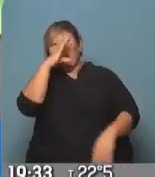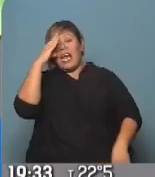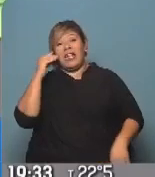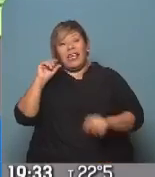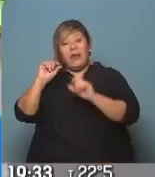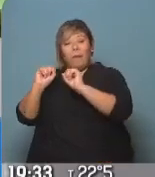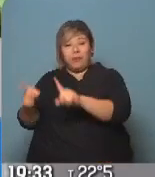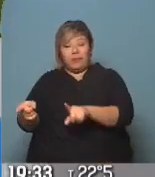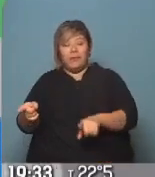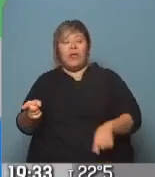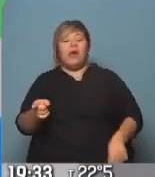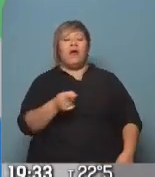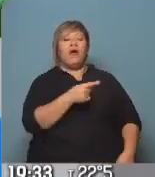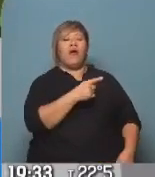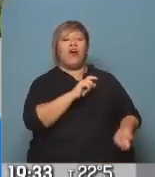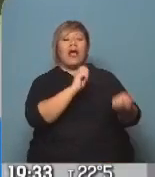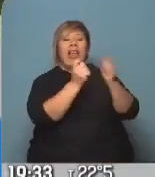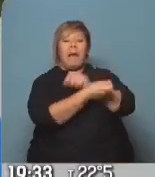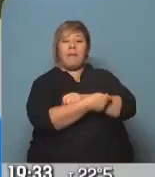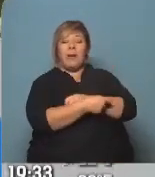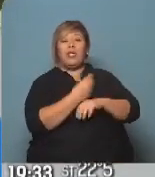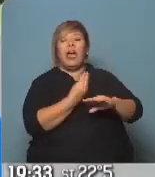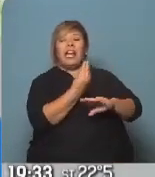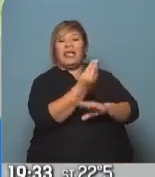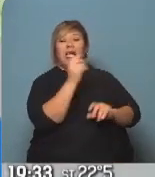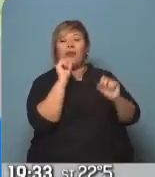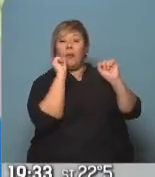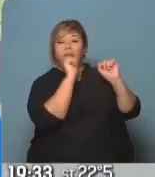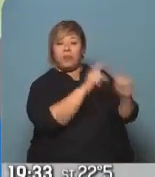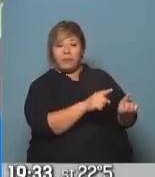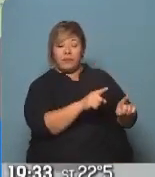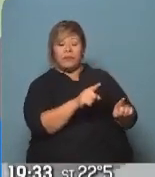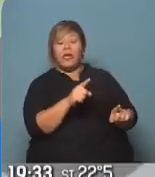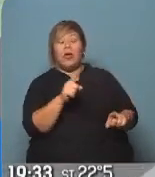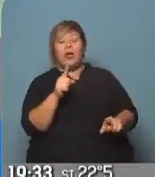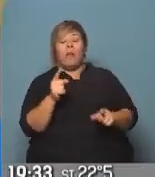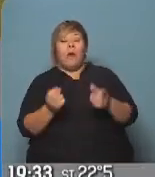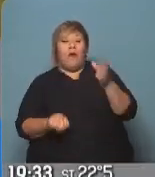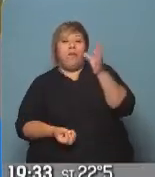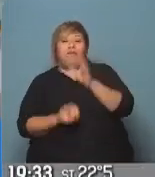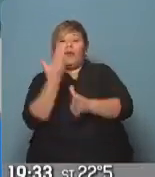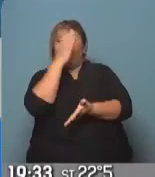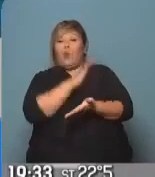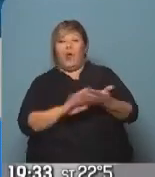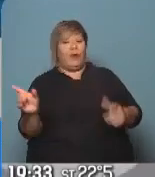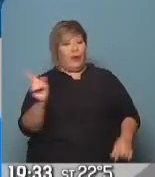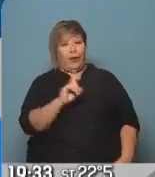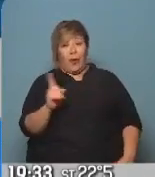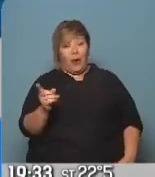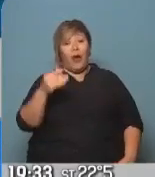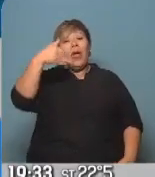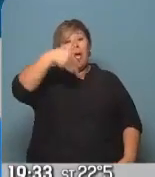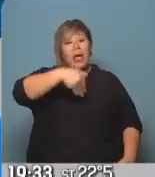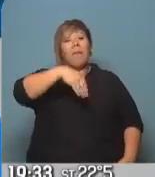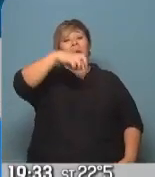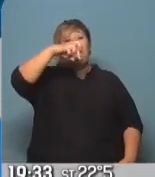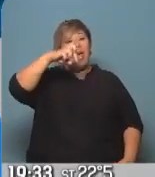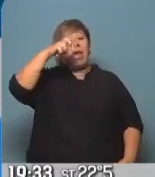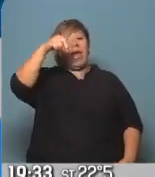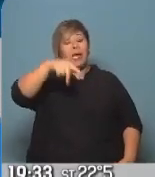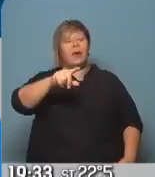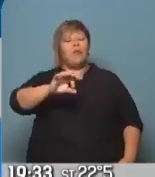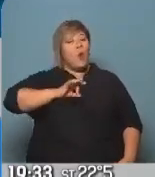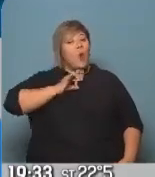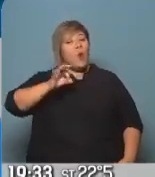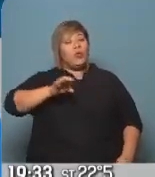años. En realidad el movimiento, digamos, la dinámica sería la contraria, ¿no es cierto? Un candidato del gobierno nacional y un